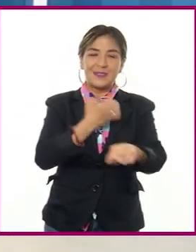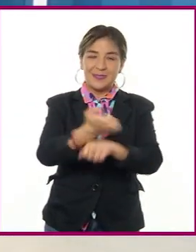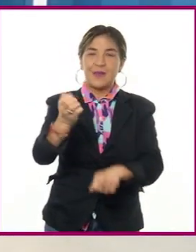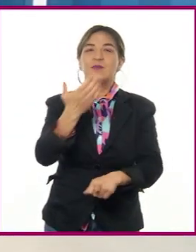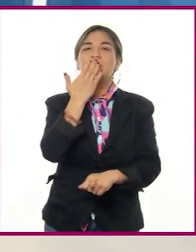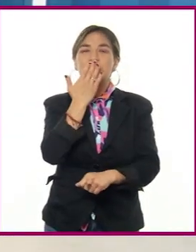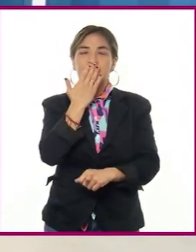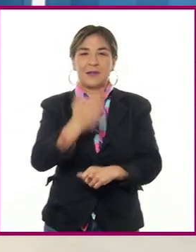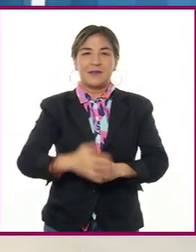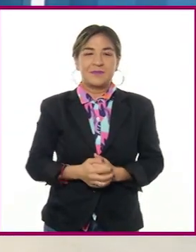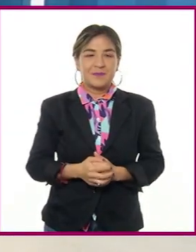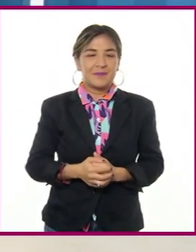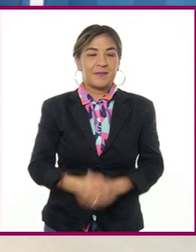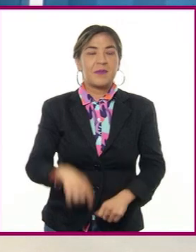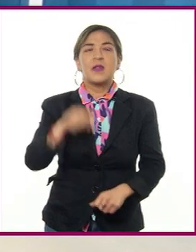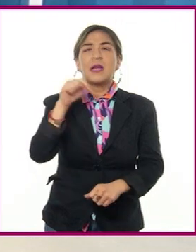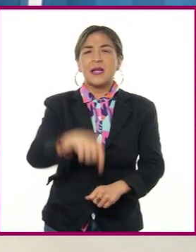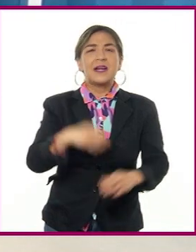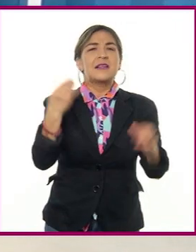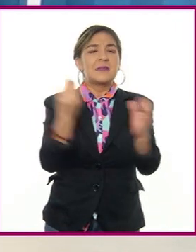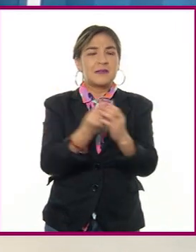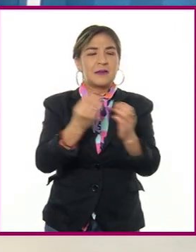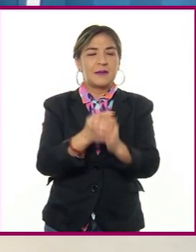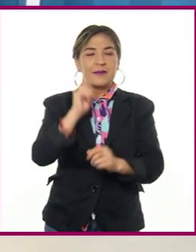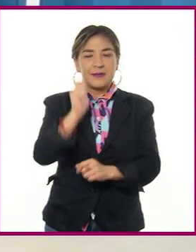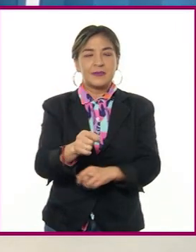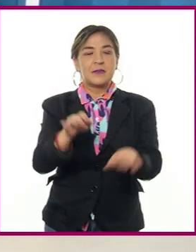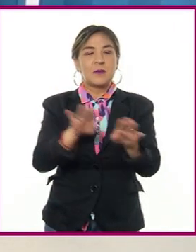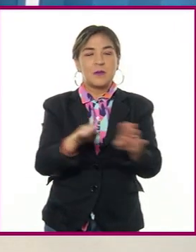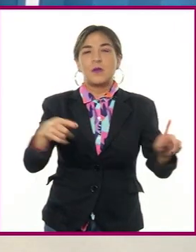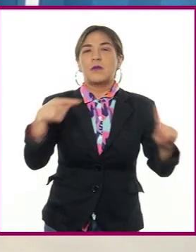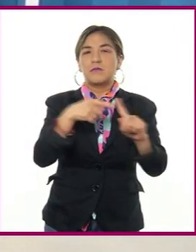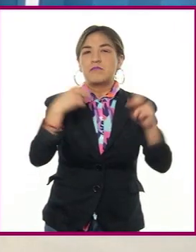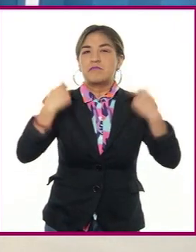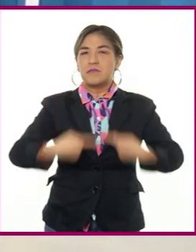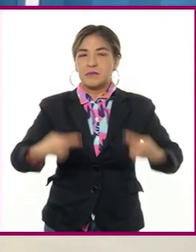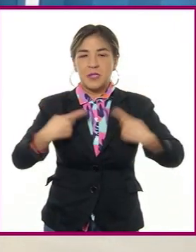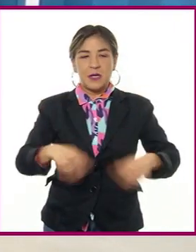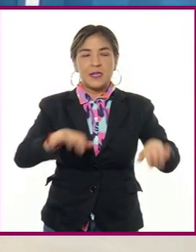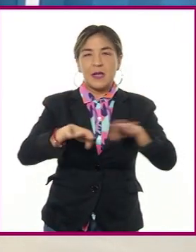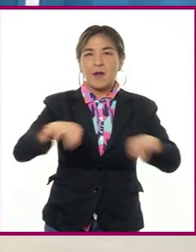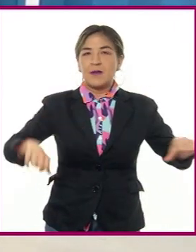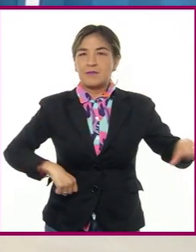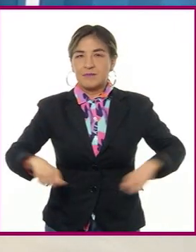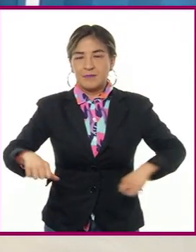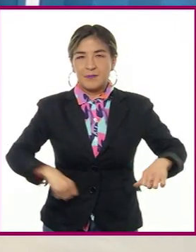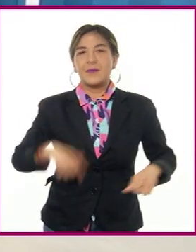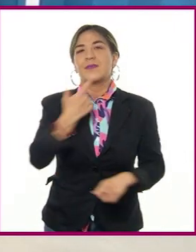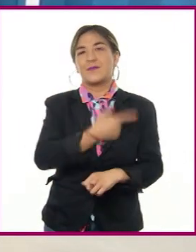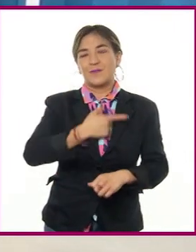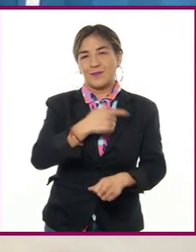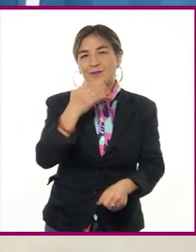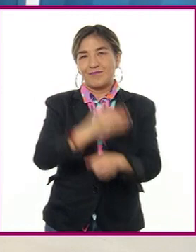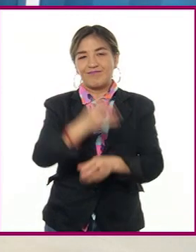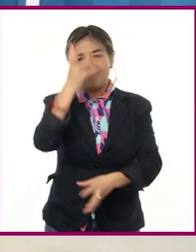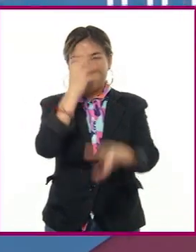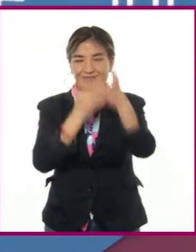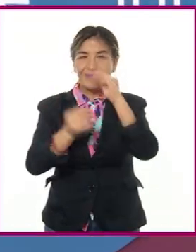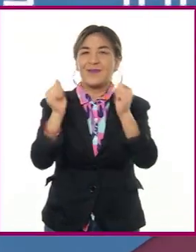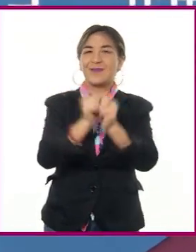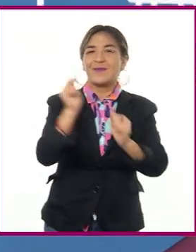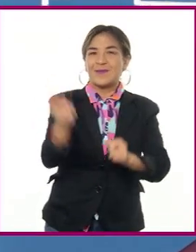Esta sesión se titula Legitimidad en el actuar del servidor público. Es un gusto compartir estos aprendizajes con ustedes.